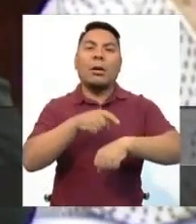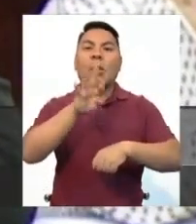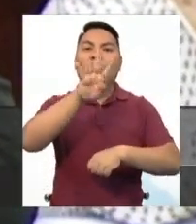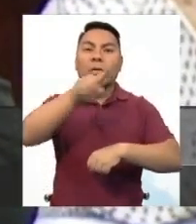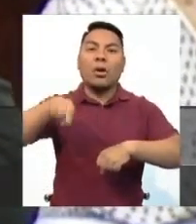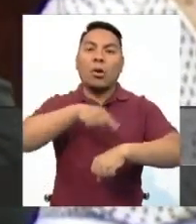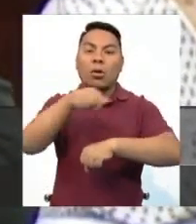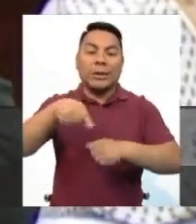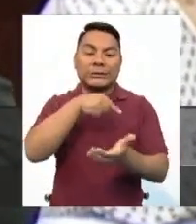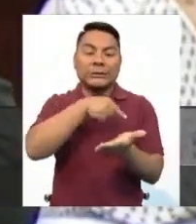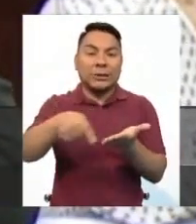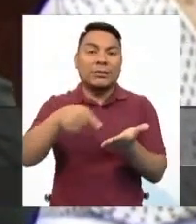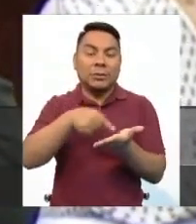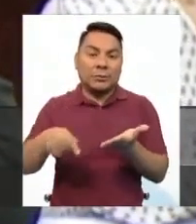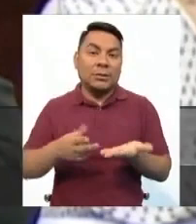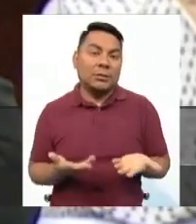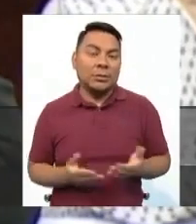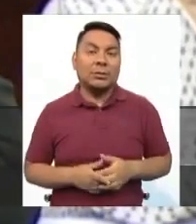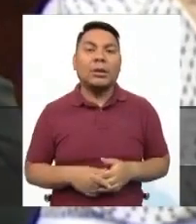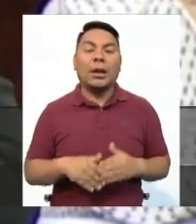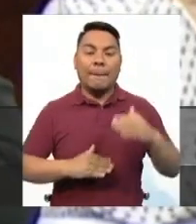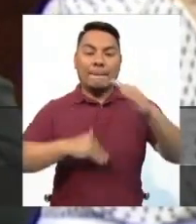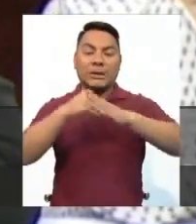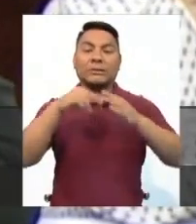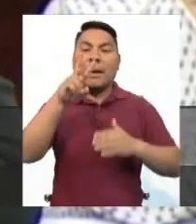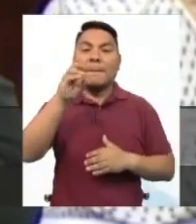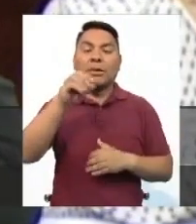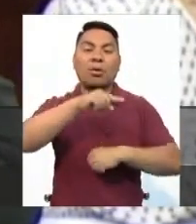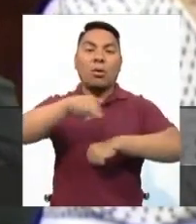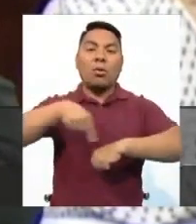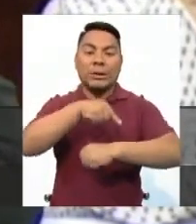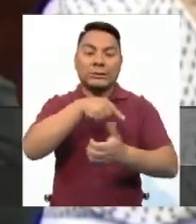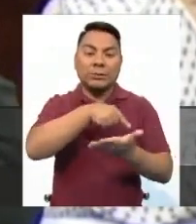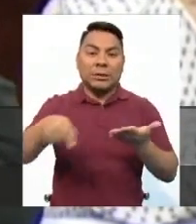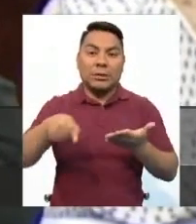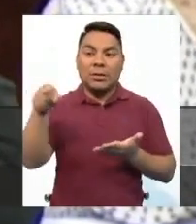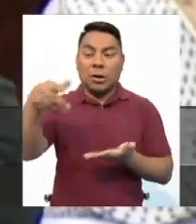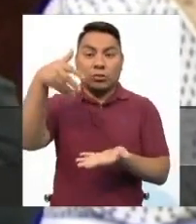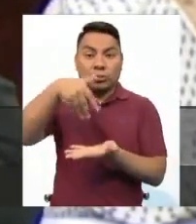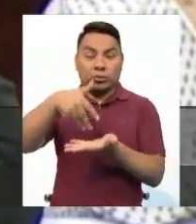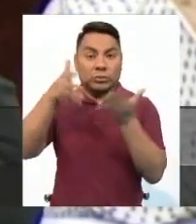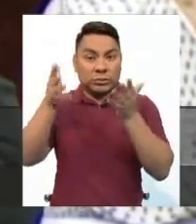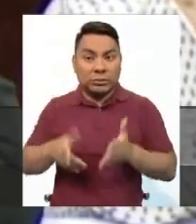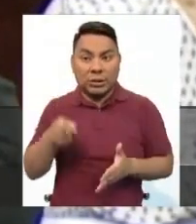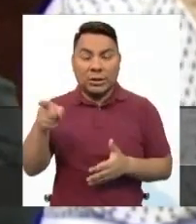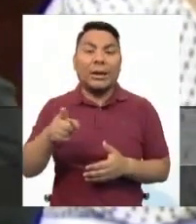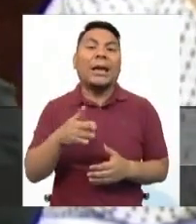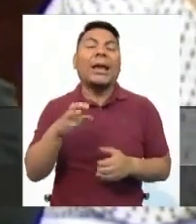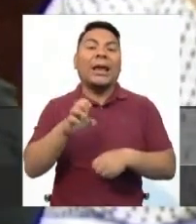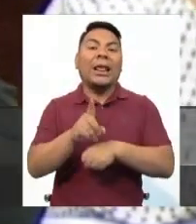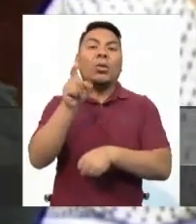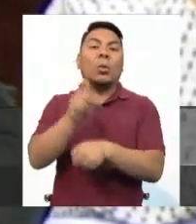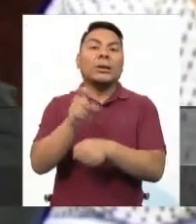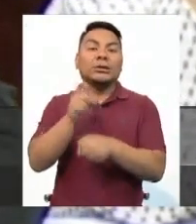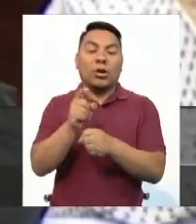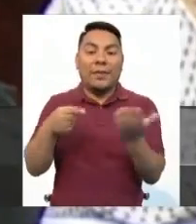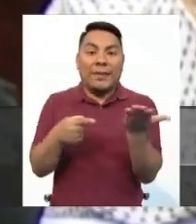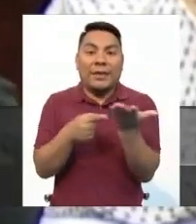4 horas semanales, 4 horas diarias o un máximo de 20 horas semanales, los estudiantes de educación